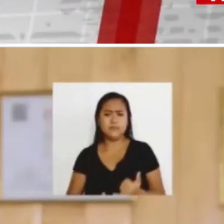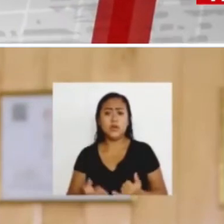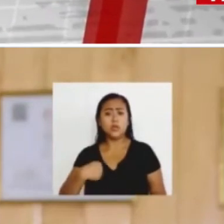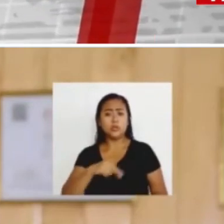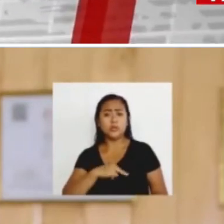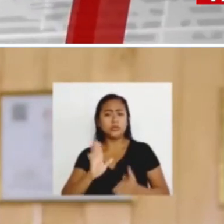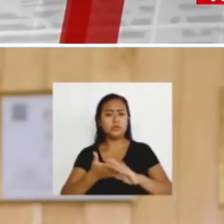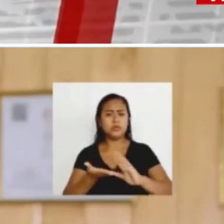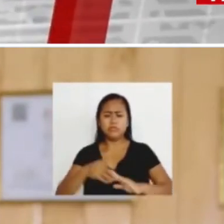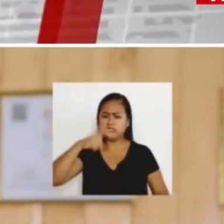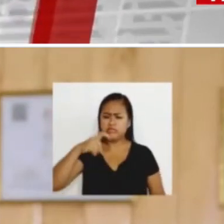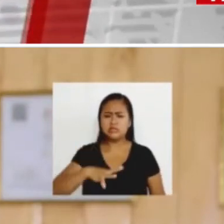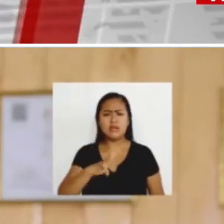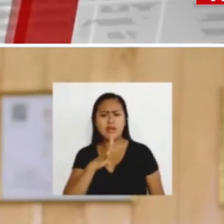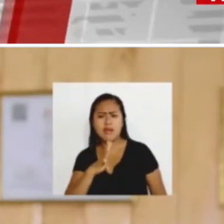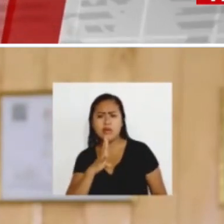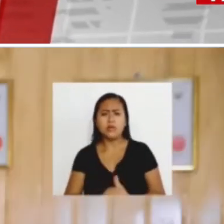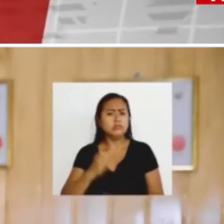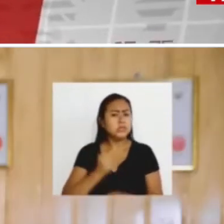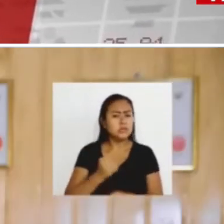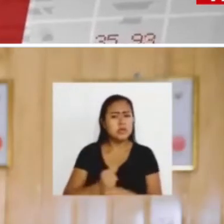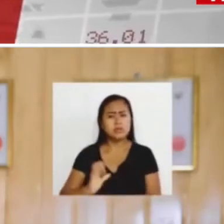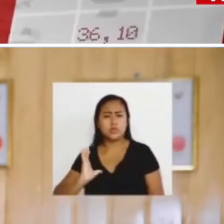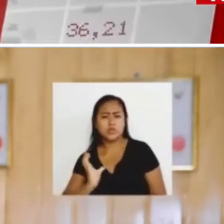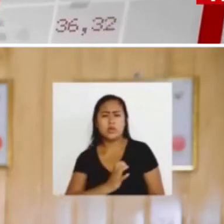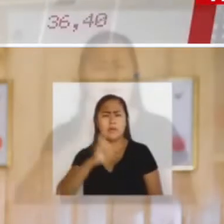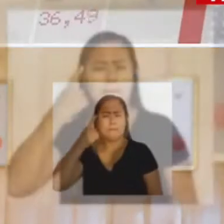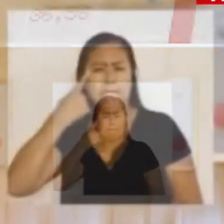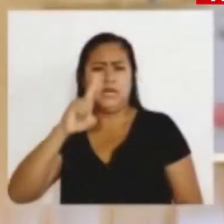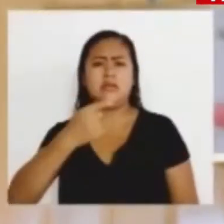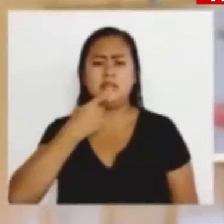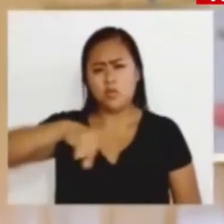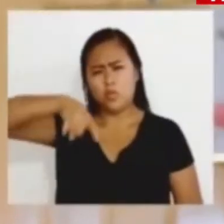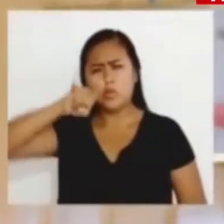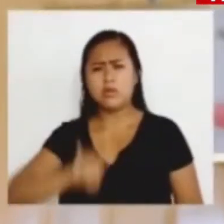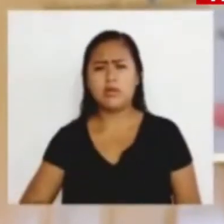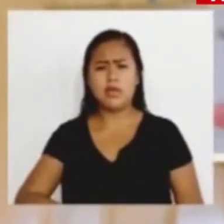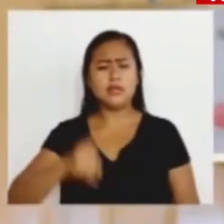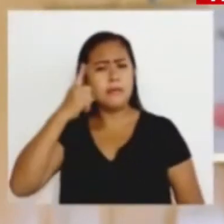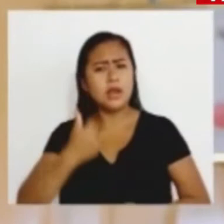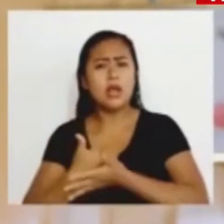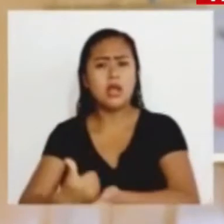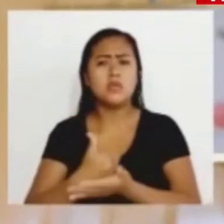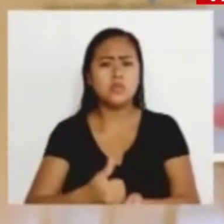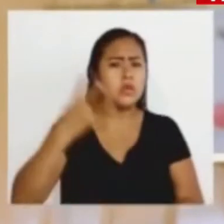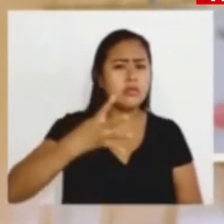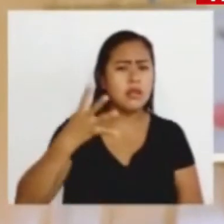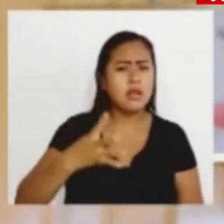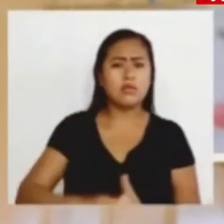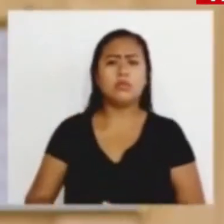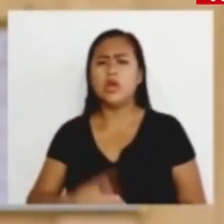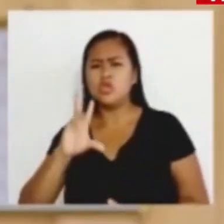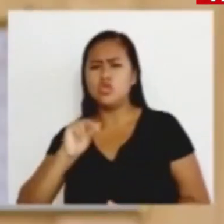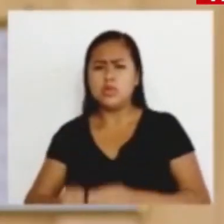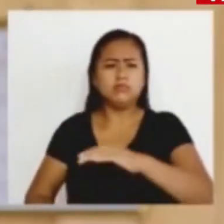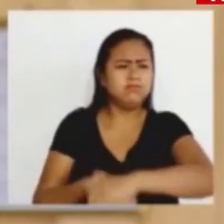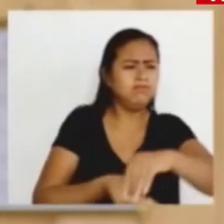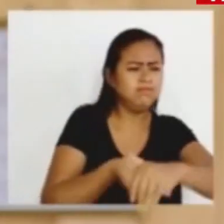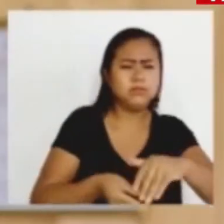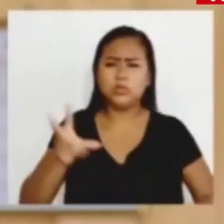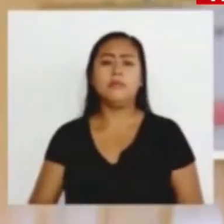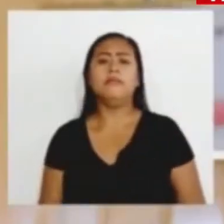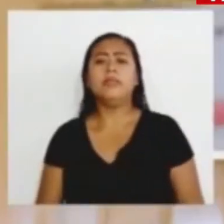Sí, Hugo, mira, nuevamente decirle a nuestros amigos y amigas de la región de Alto Amazonas, de la